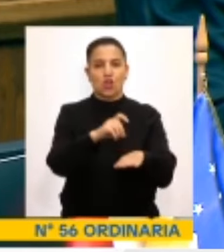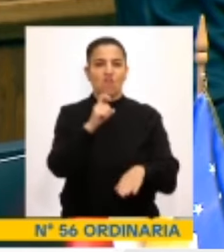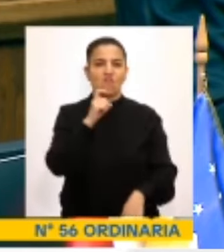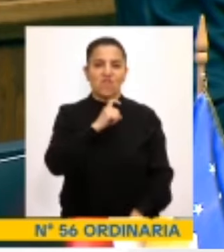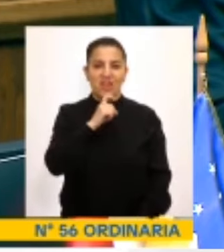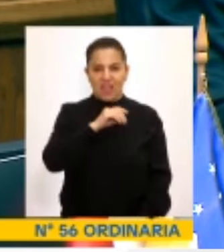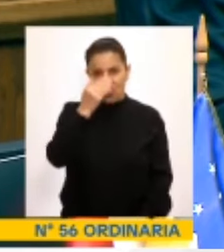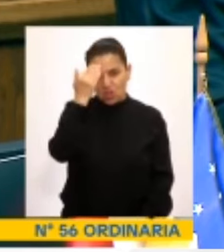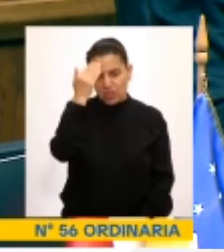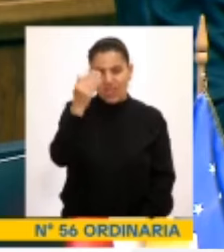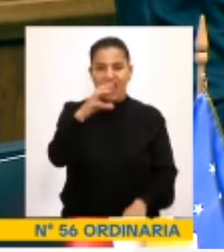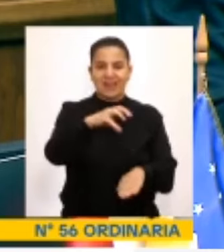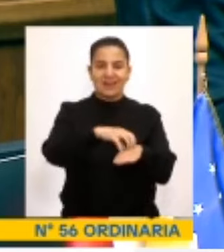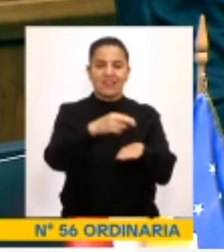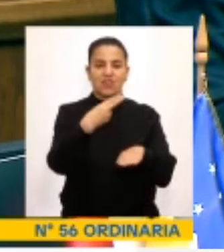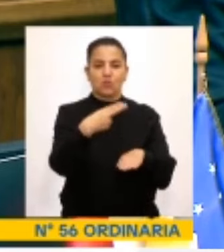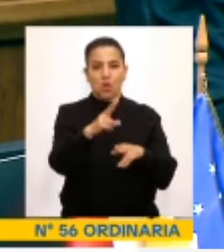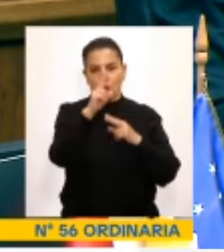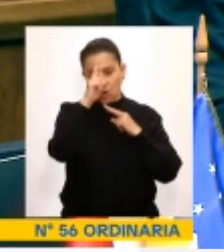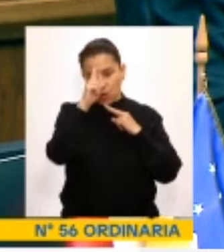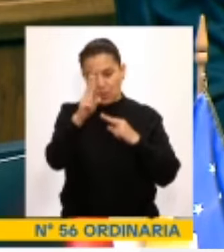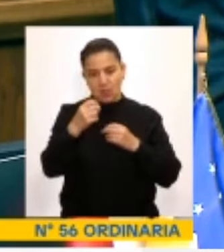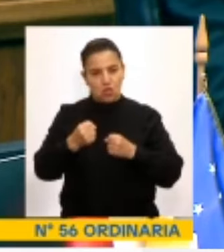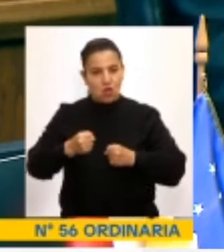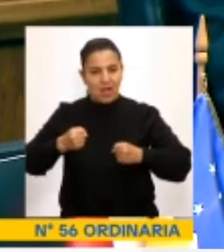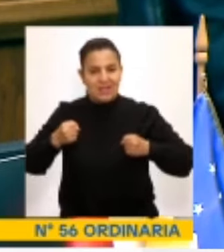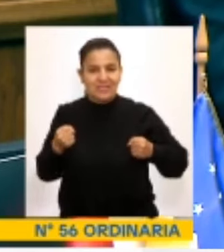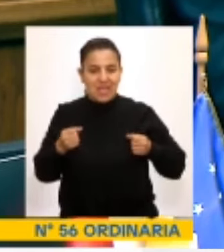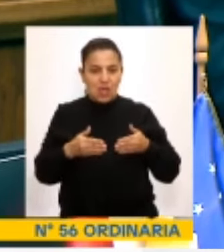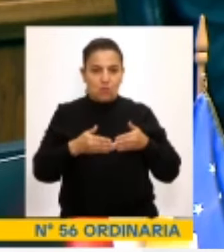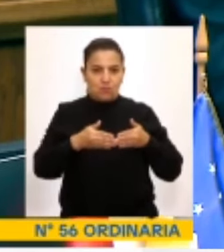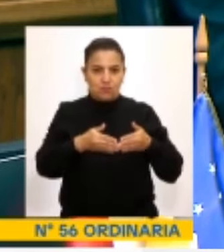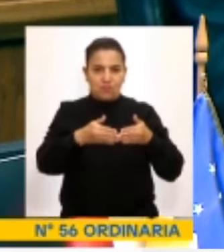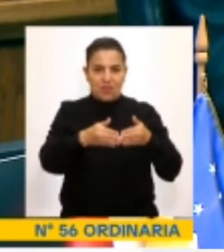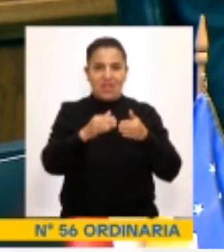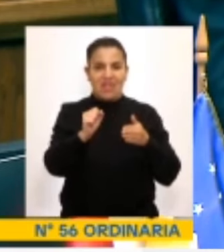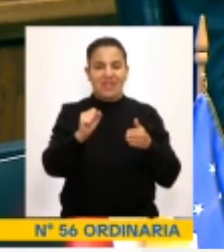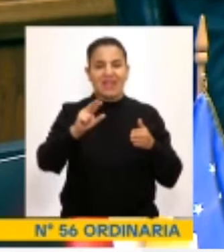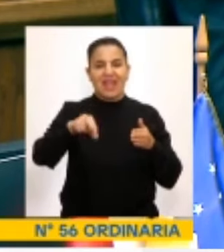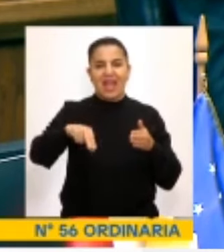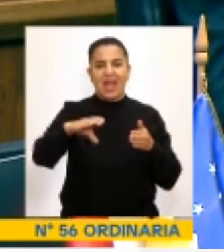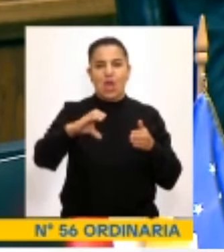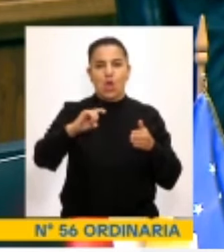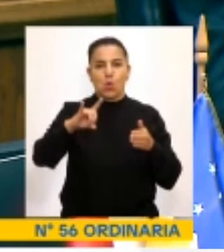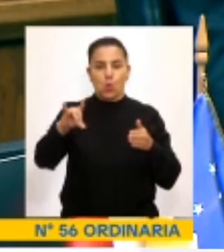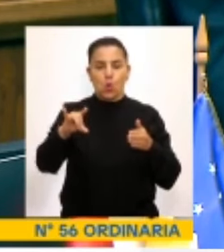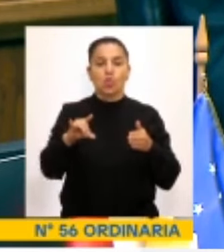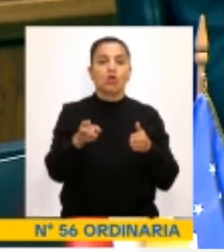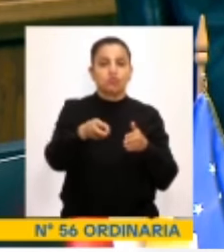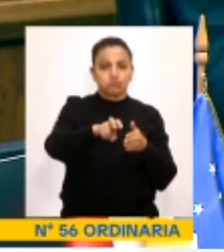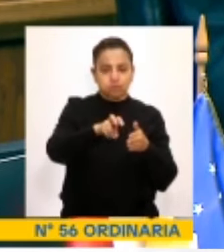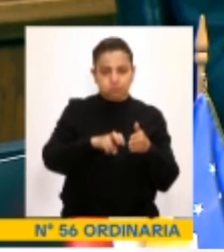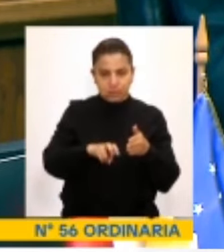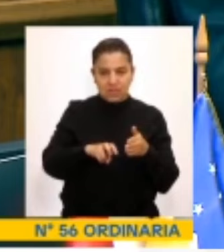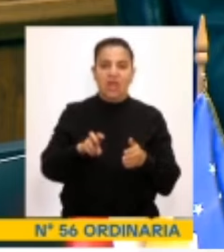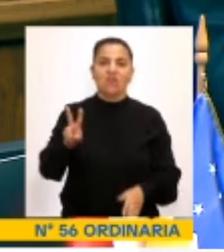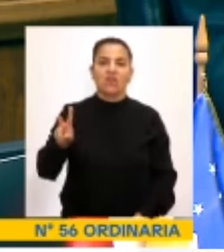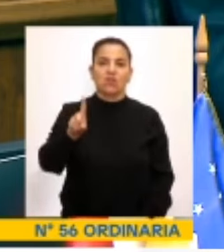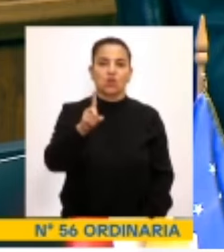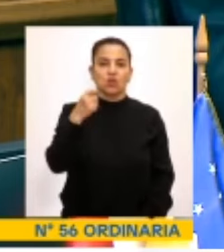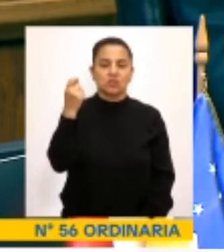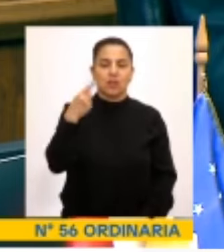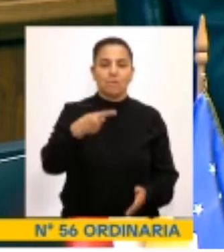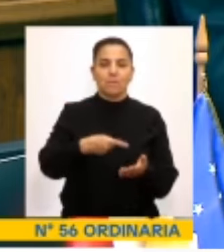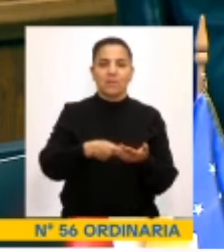regional, conmemorando la hazaña de la tripulación de la goleta Ancud, que un 21 de septiembre de